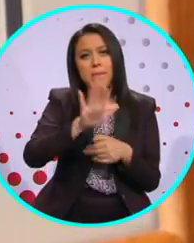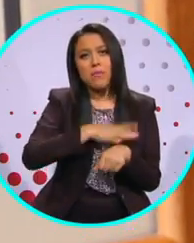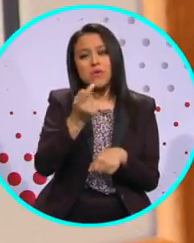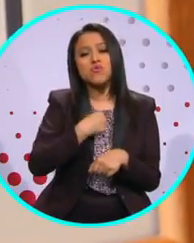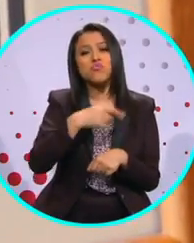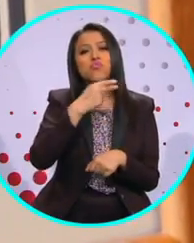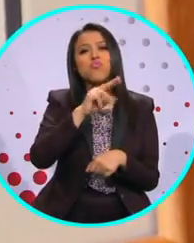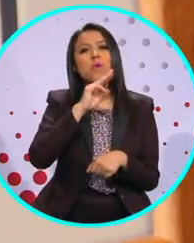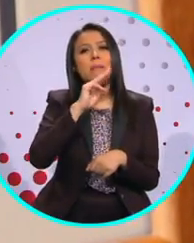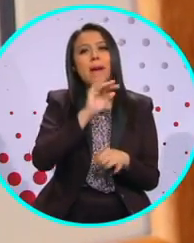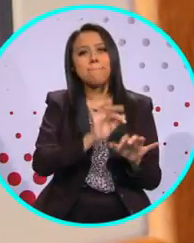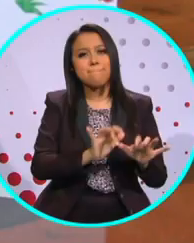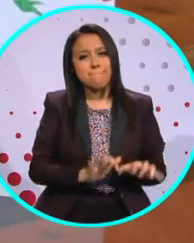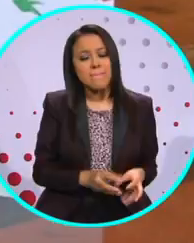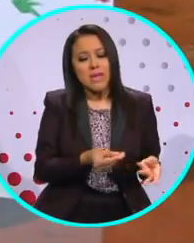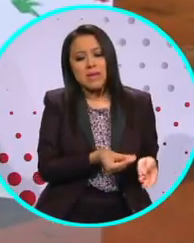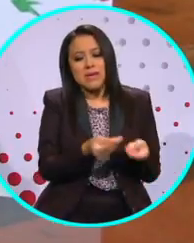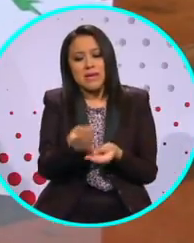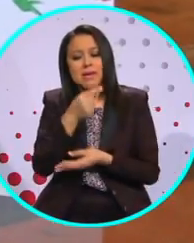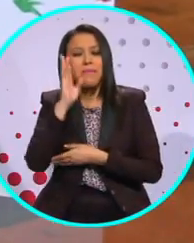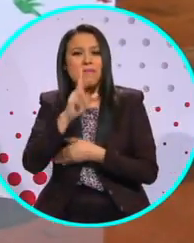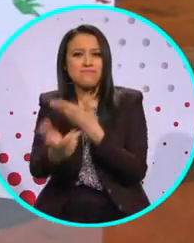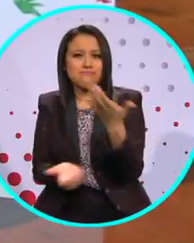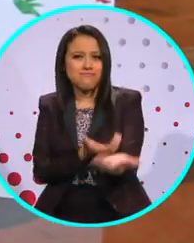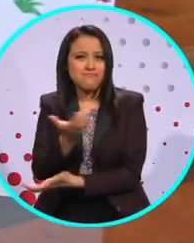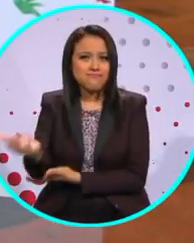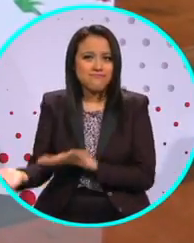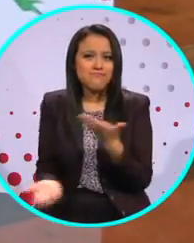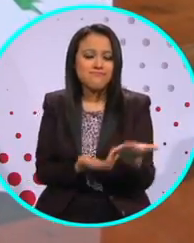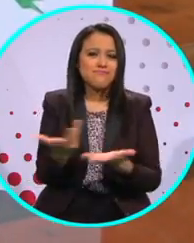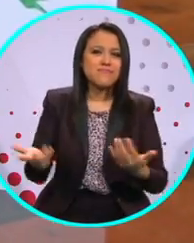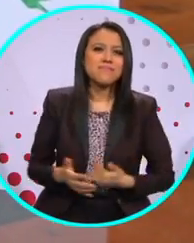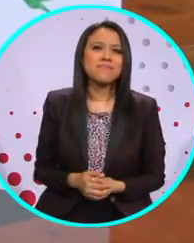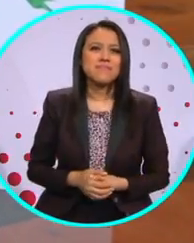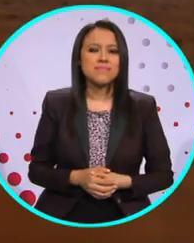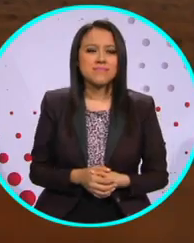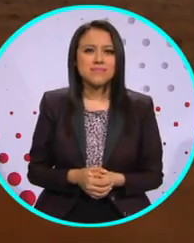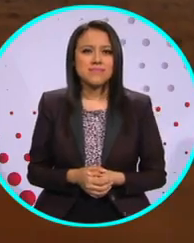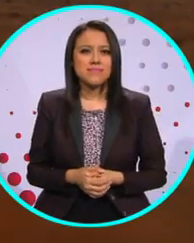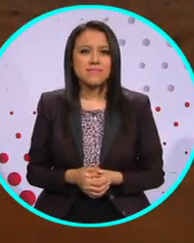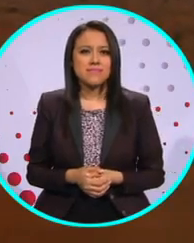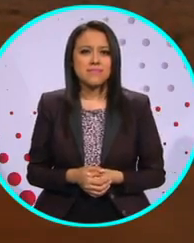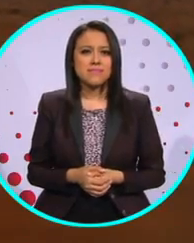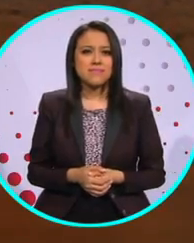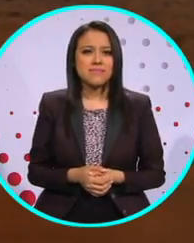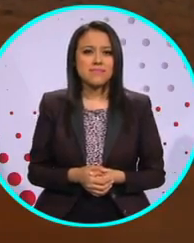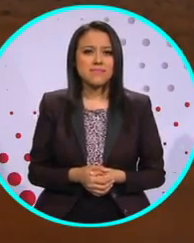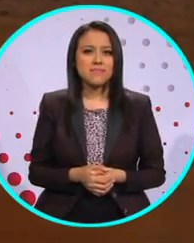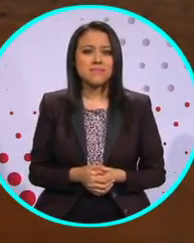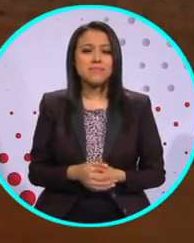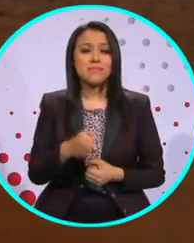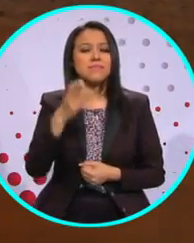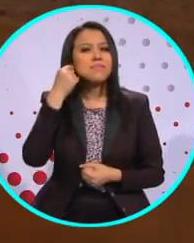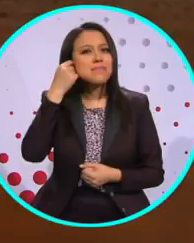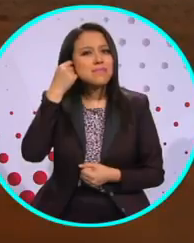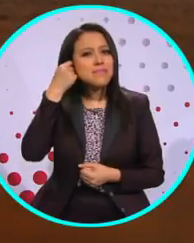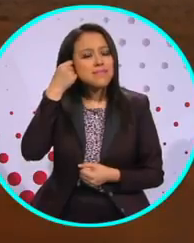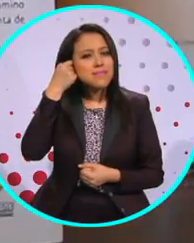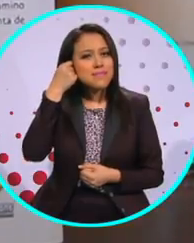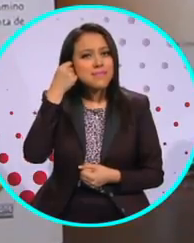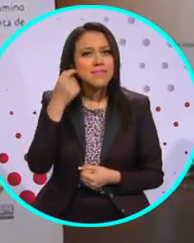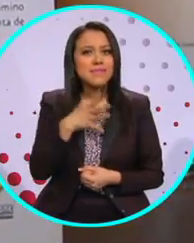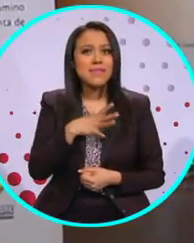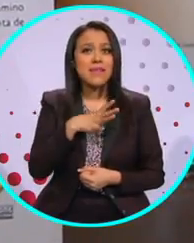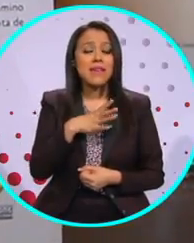escribir y compartirlo muy bien y es un libro fácil para que la gente se siente identificada y que publique que no está sola que hay mucha gente que